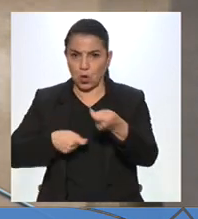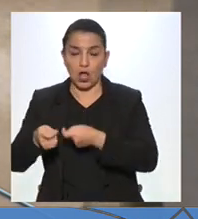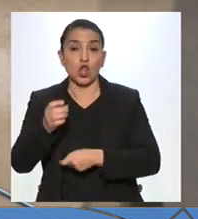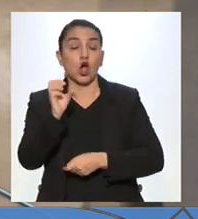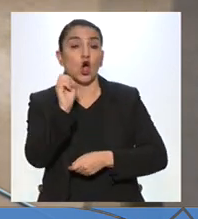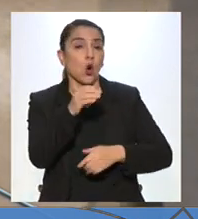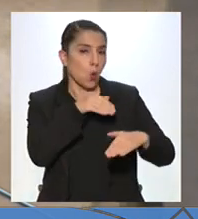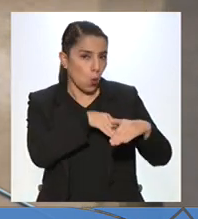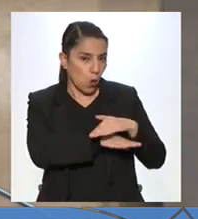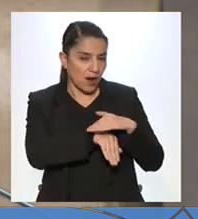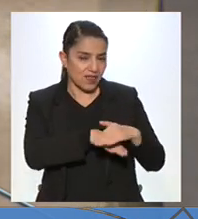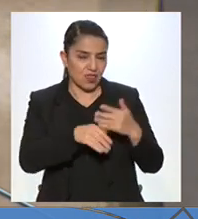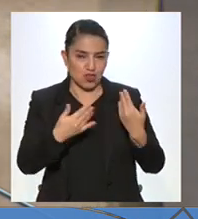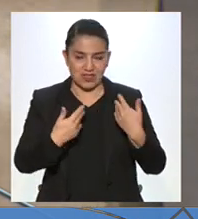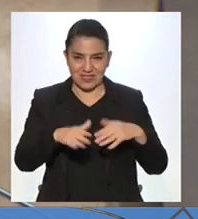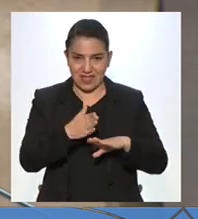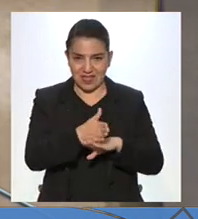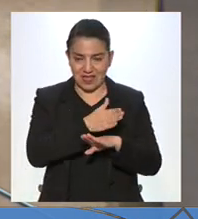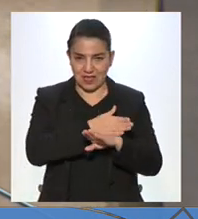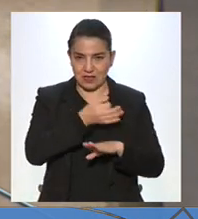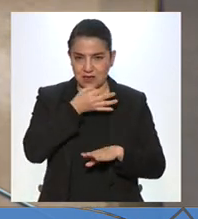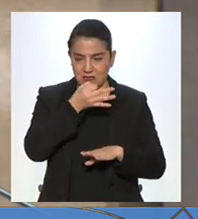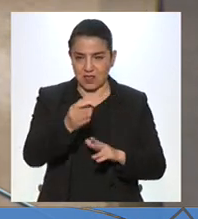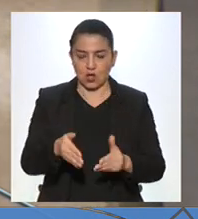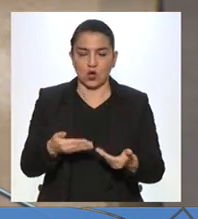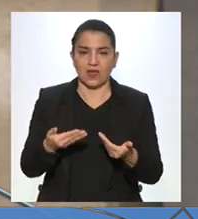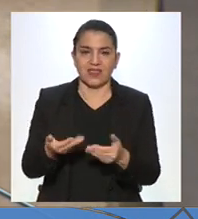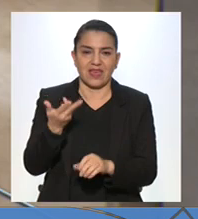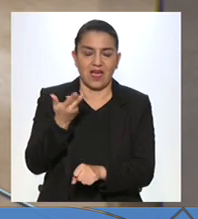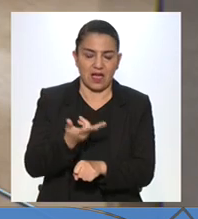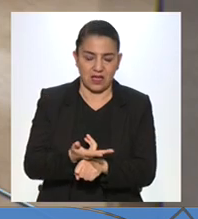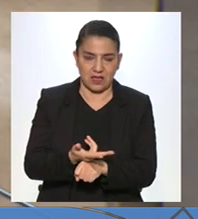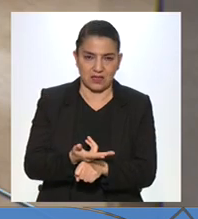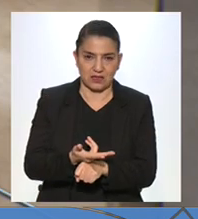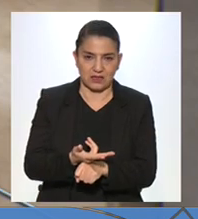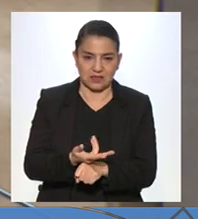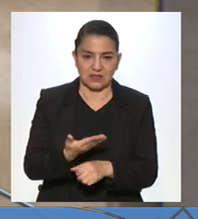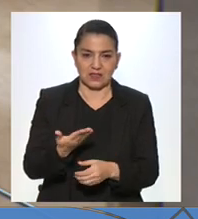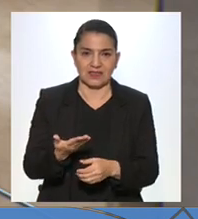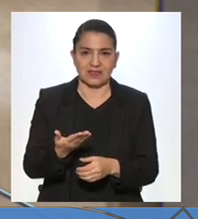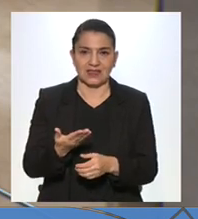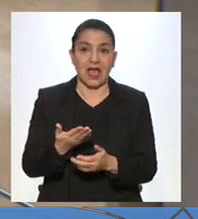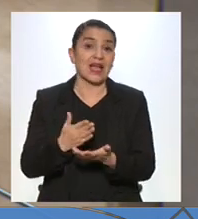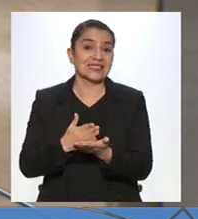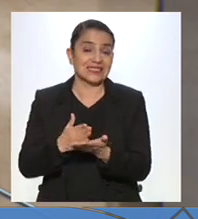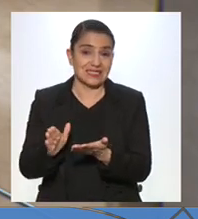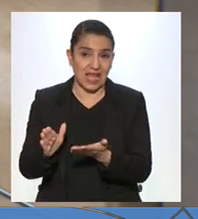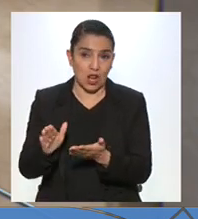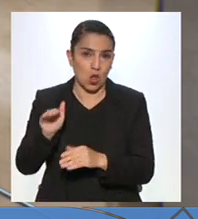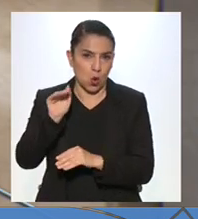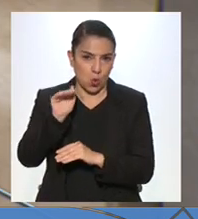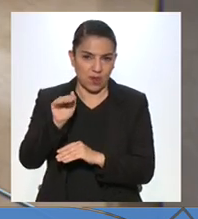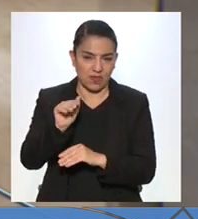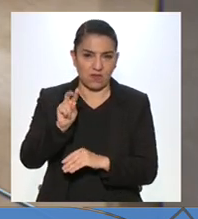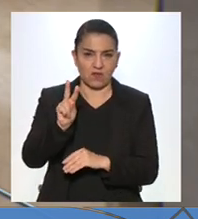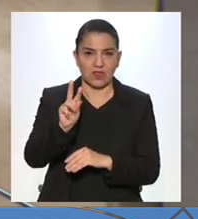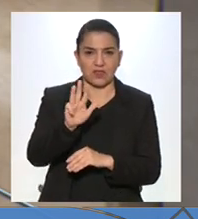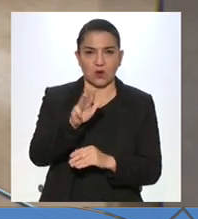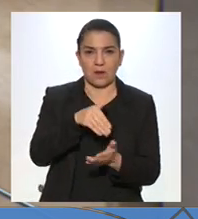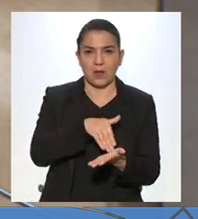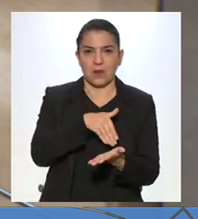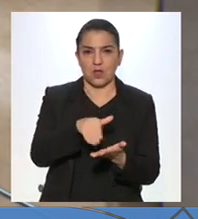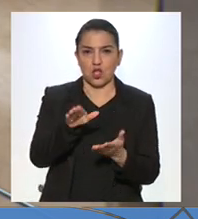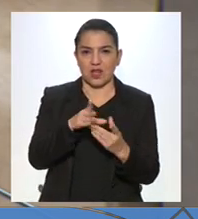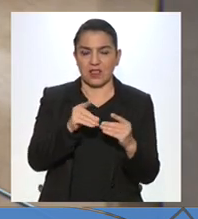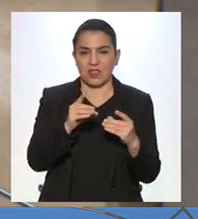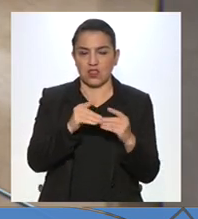o sea, estamos hablando de que hoy día hay los saldos en cuentas corrientes están en 29.000 millones de dólares